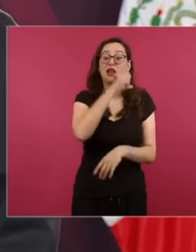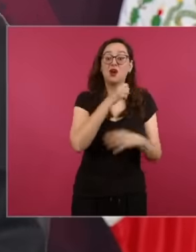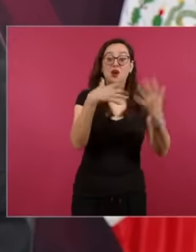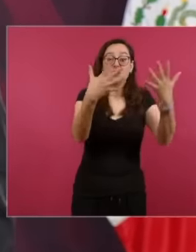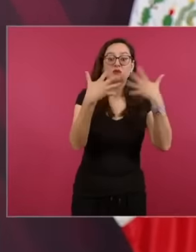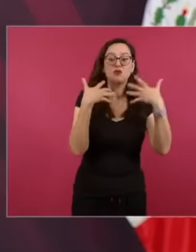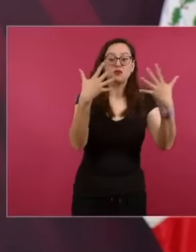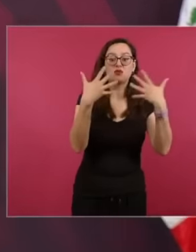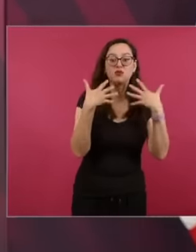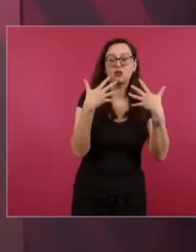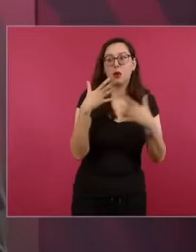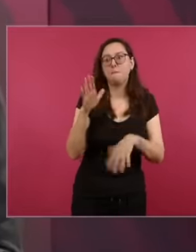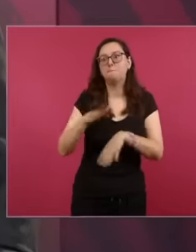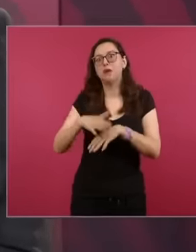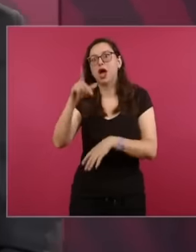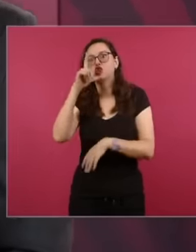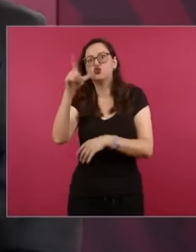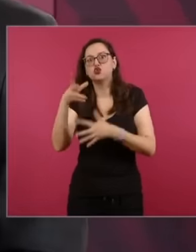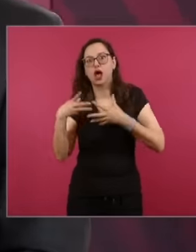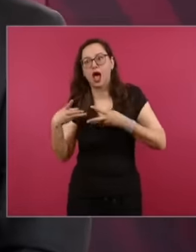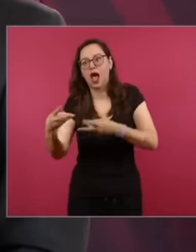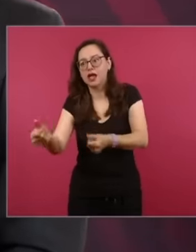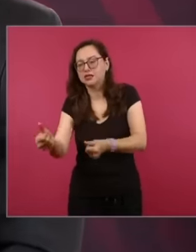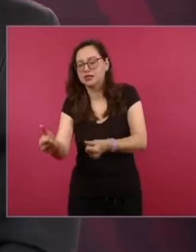y más demanda,